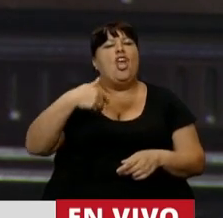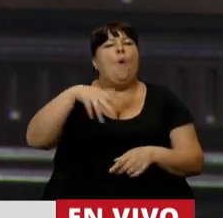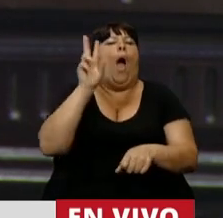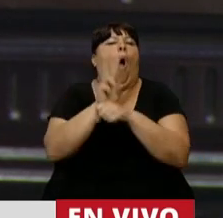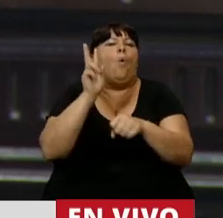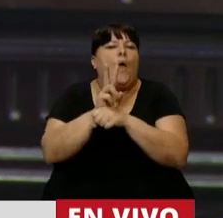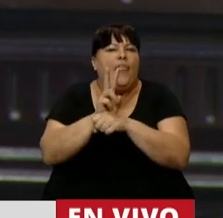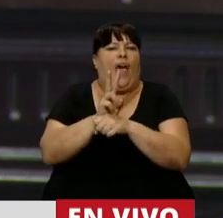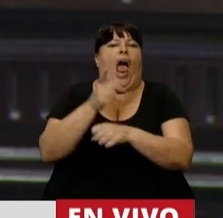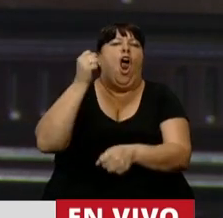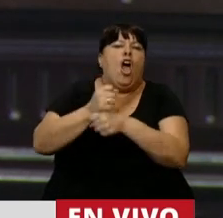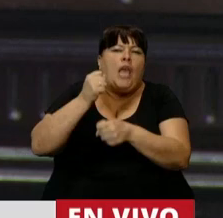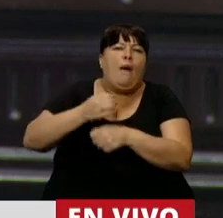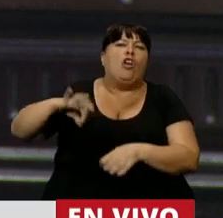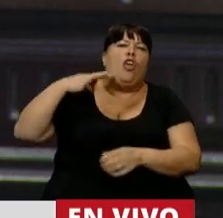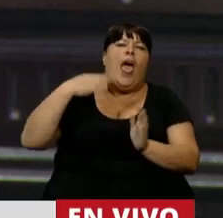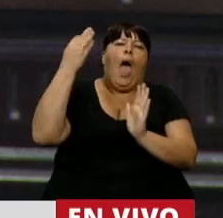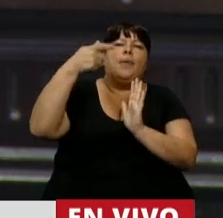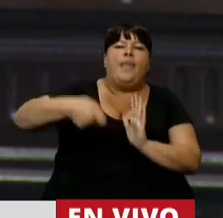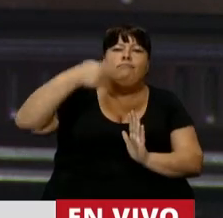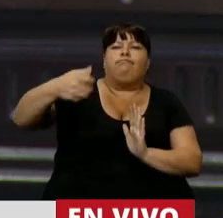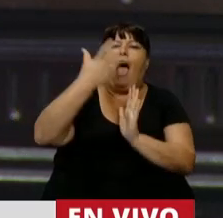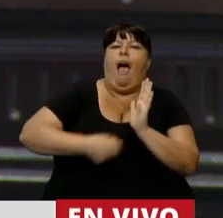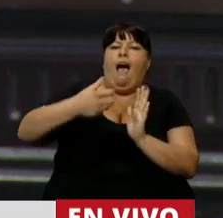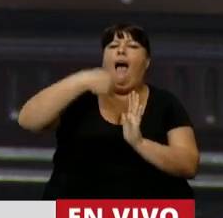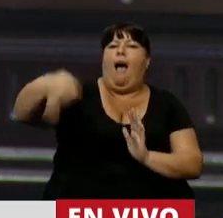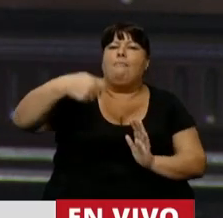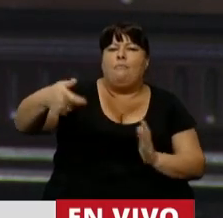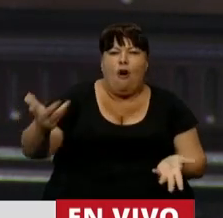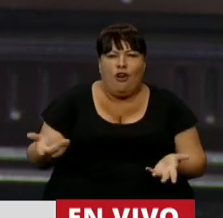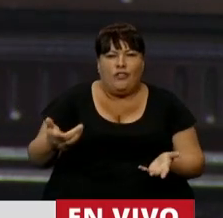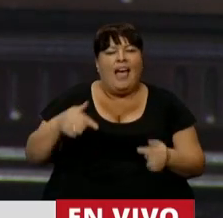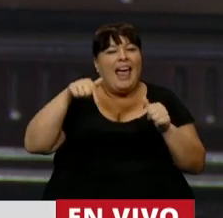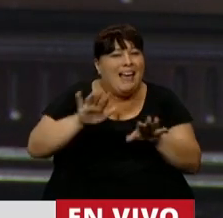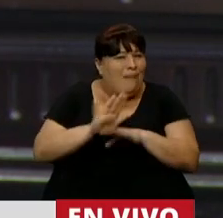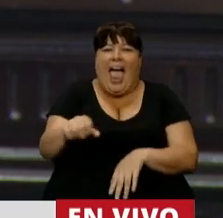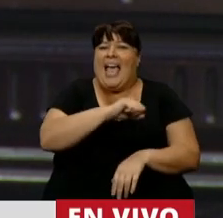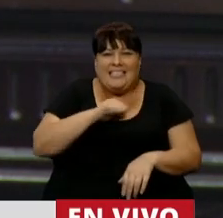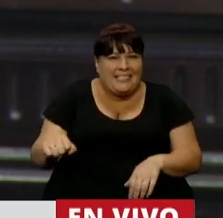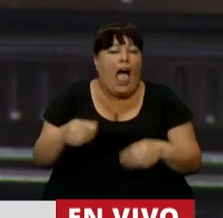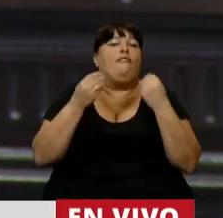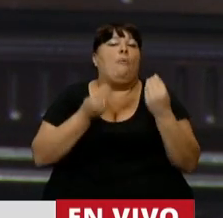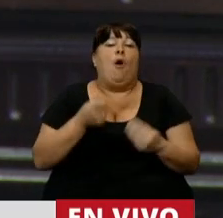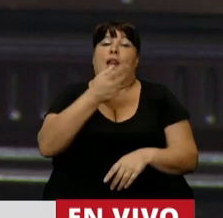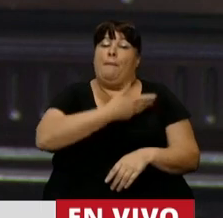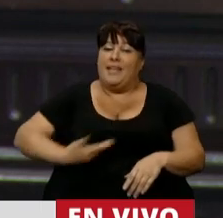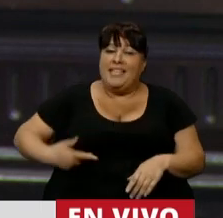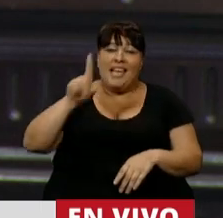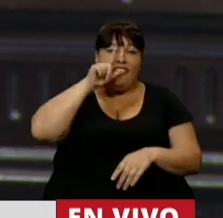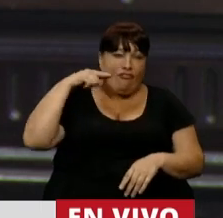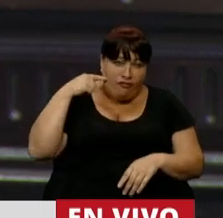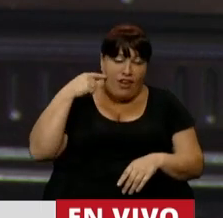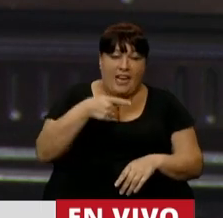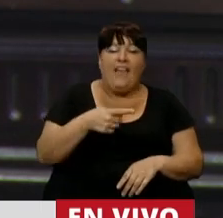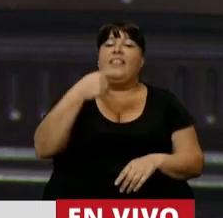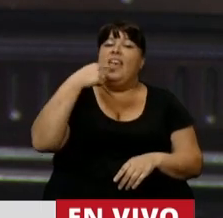a cuidar a aquellos que habían trabajado y aportado toda la vida. Estamos frente a una estafa porque el presidente Alberto